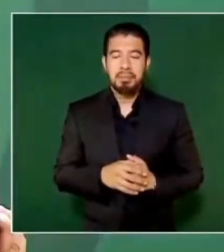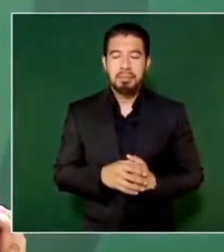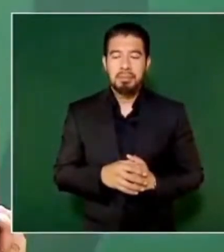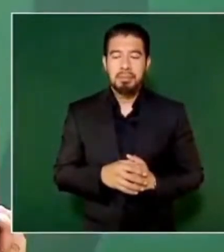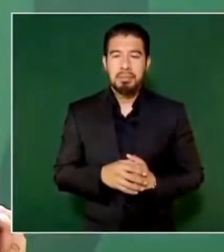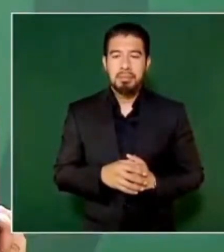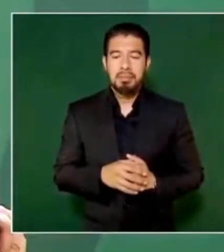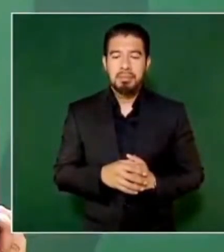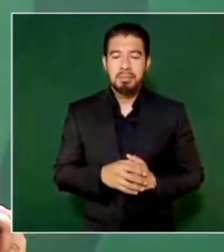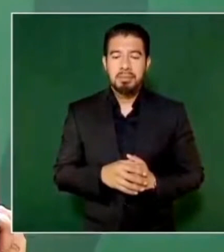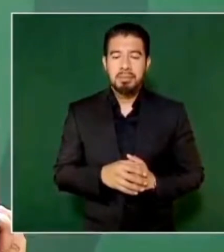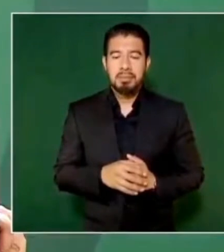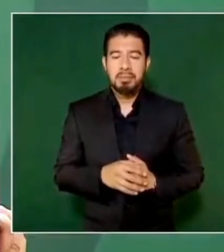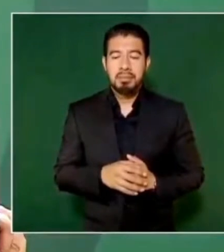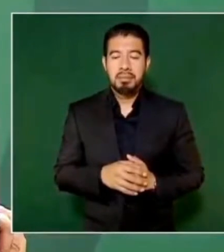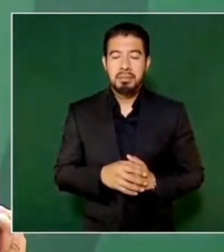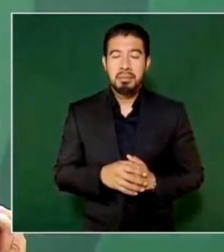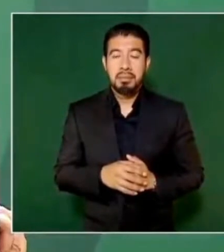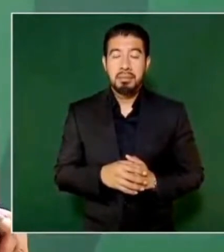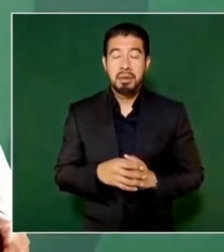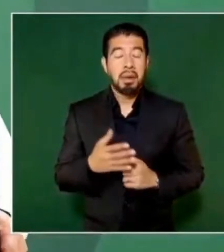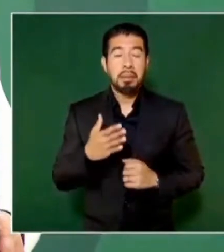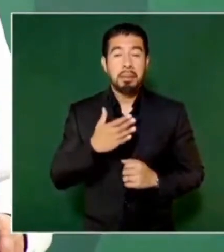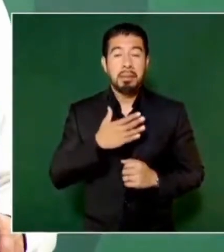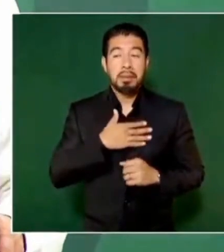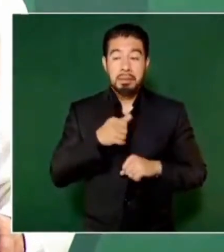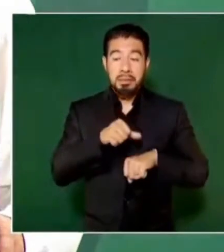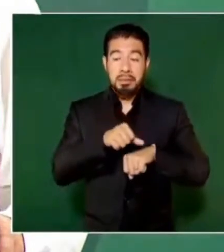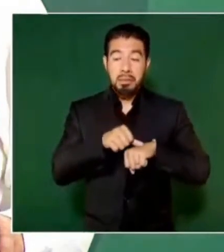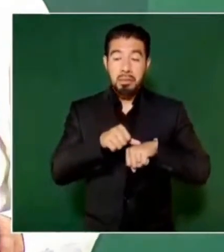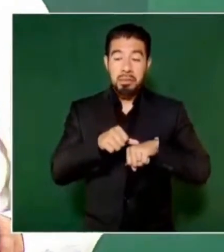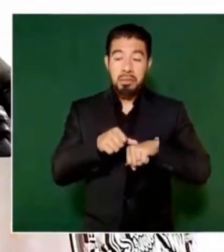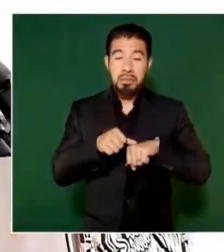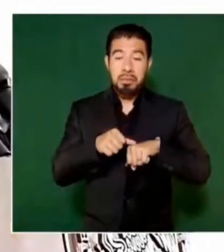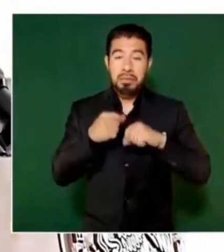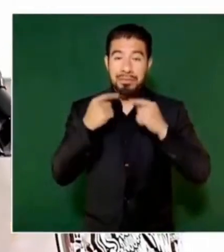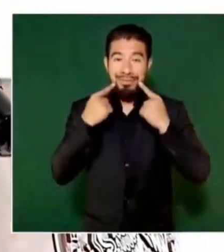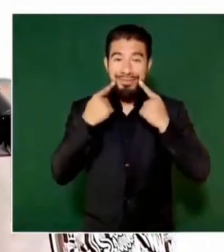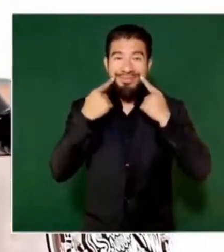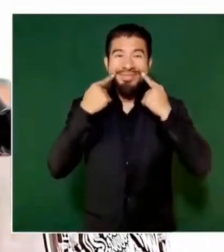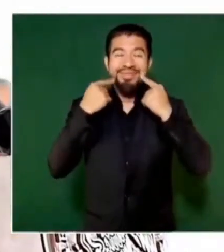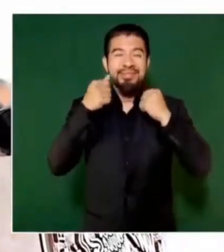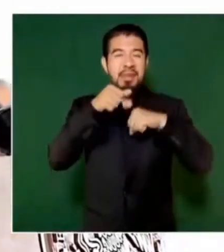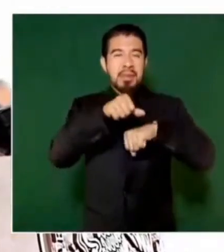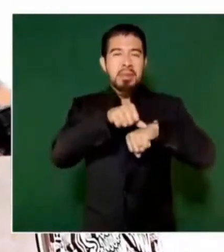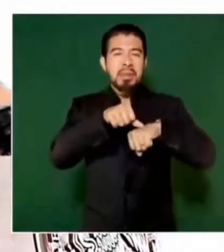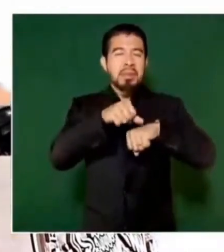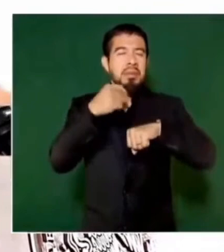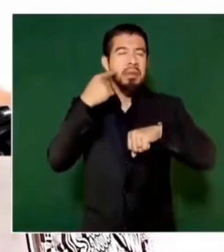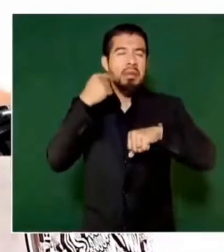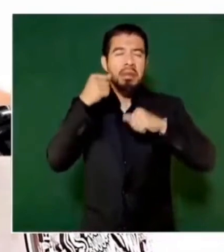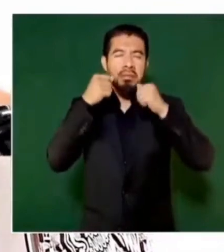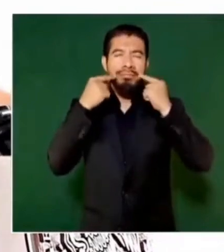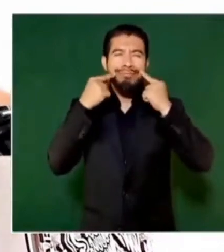me hago una cirugía plástica para no dejar de reír y estar siempre así.